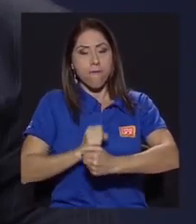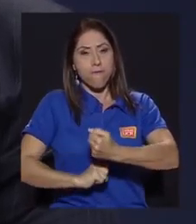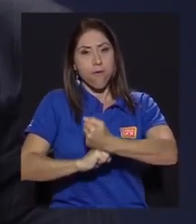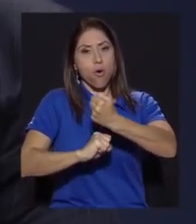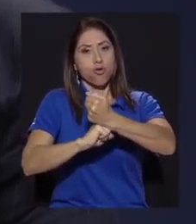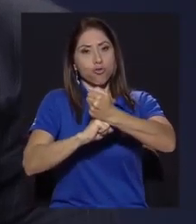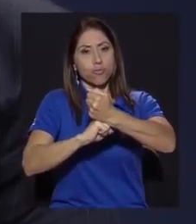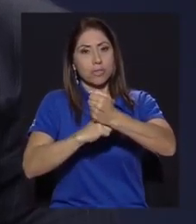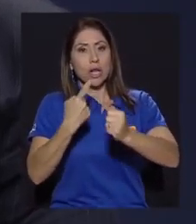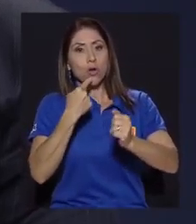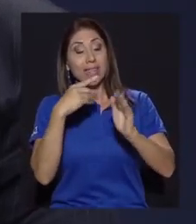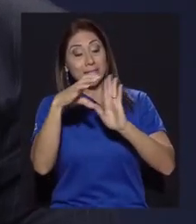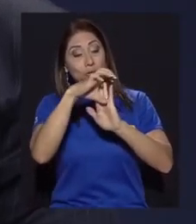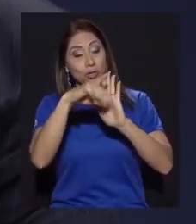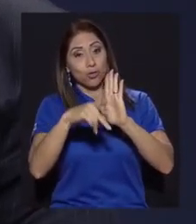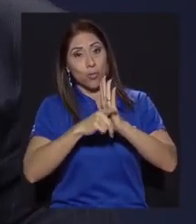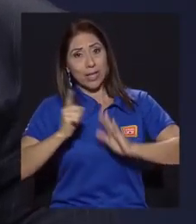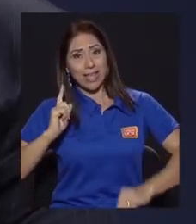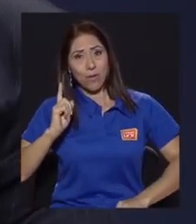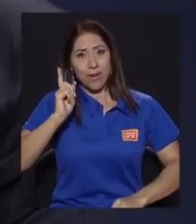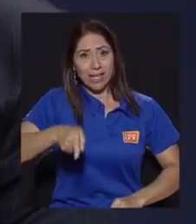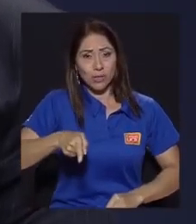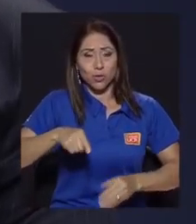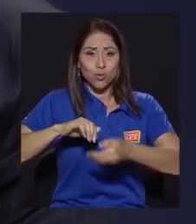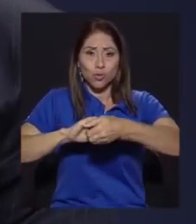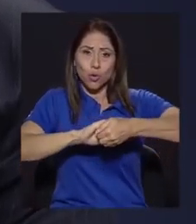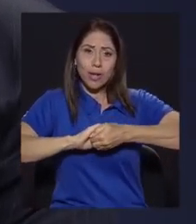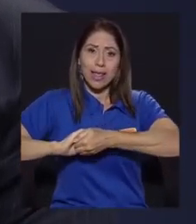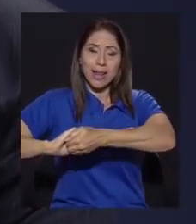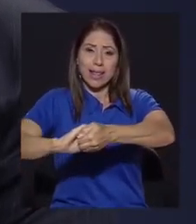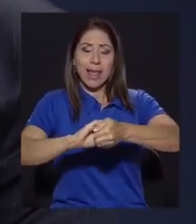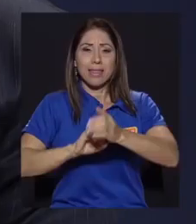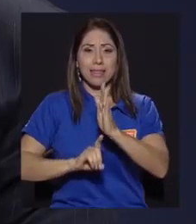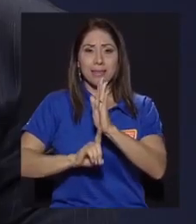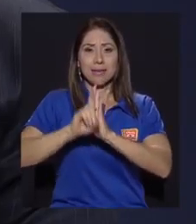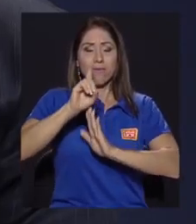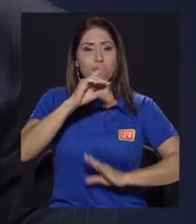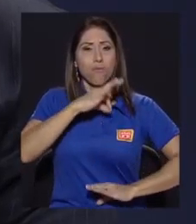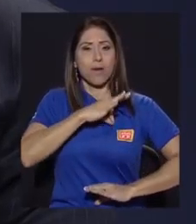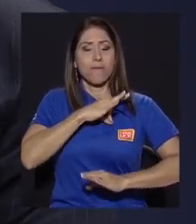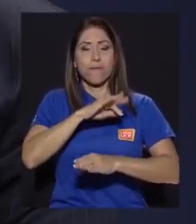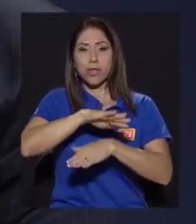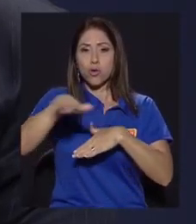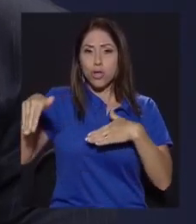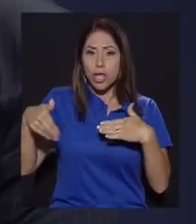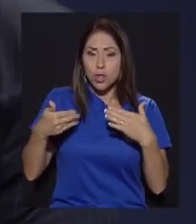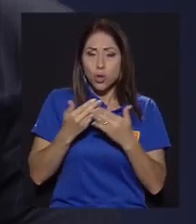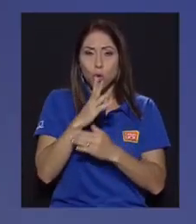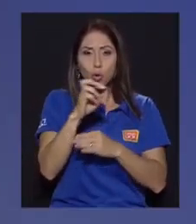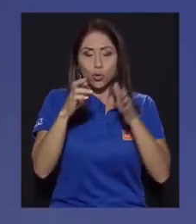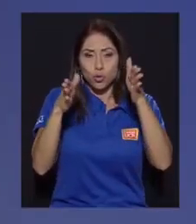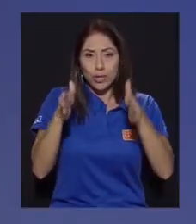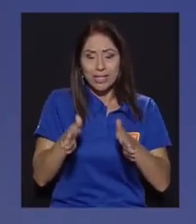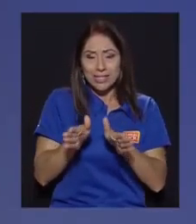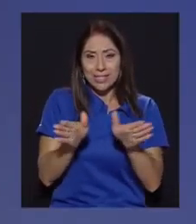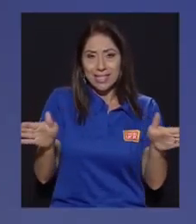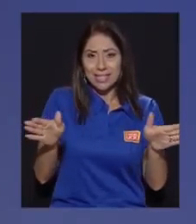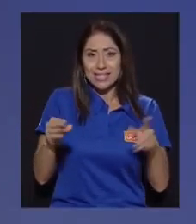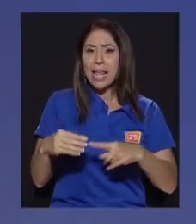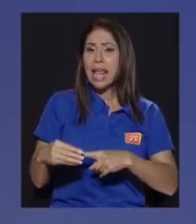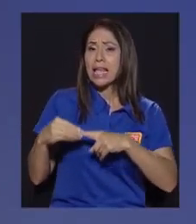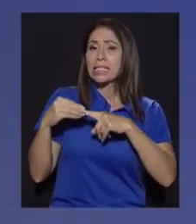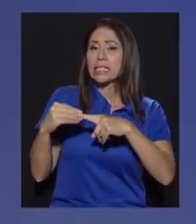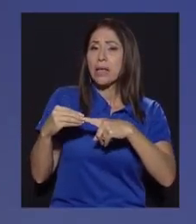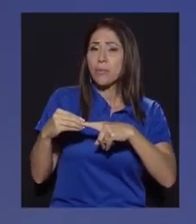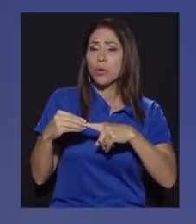de la solidaridad para el desarrollo en beneficio todos los costarricenses excepto por un